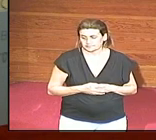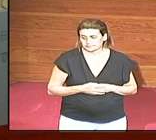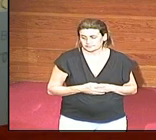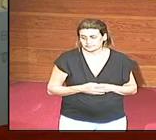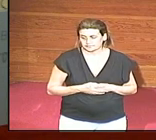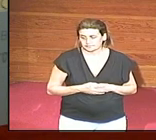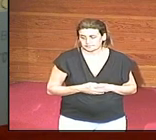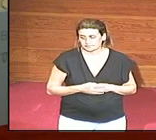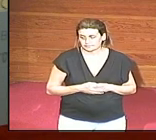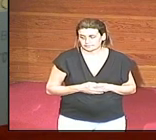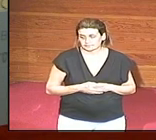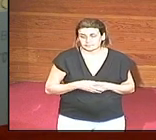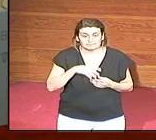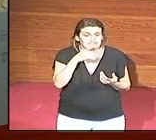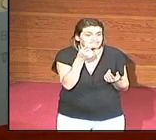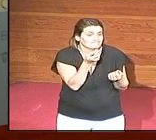No sabemos las cifras